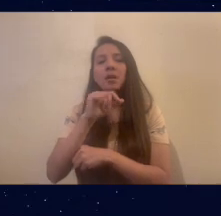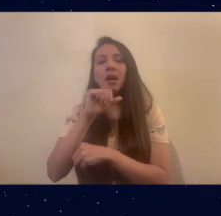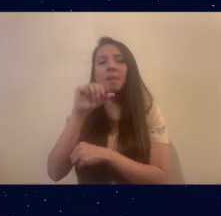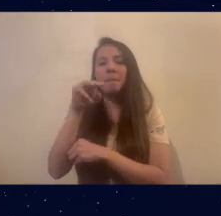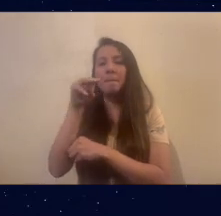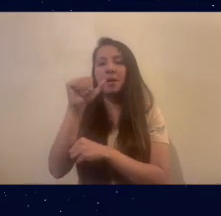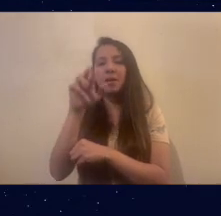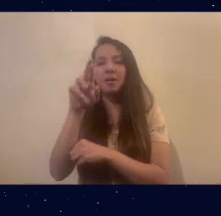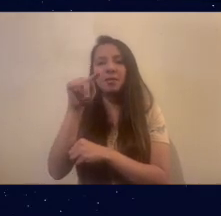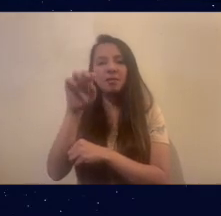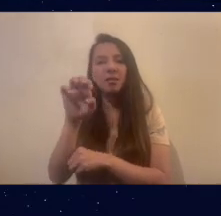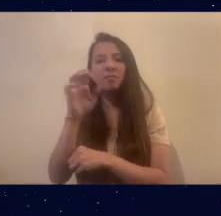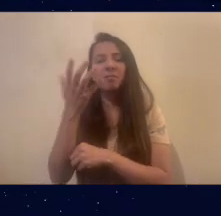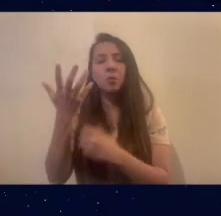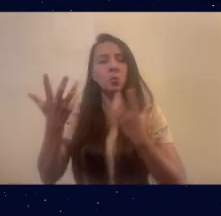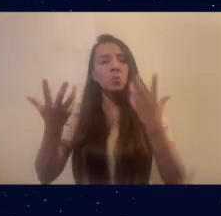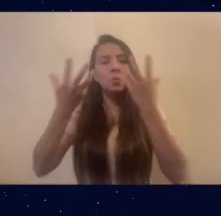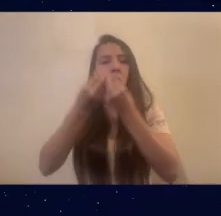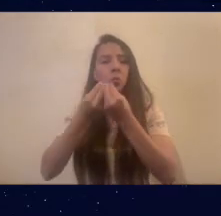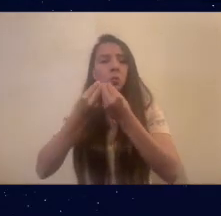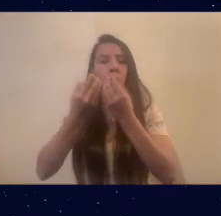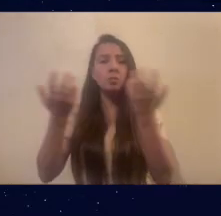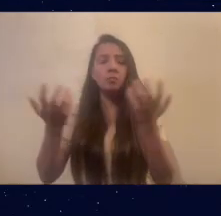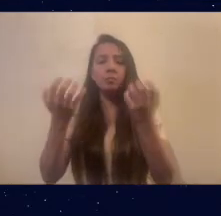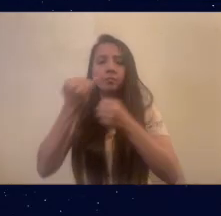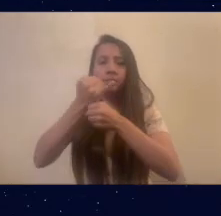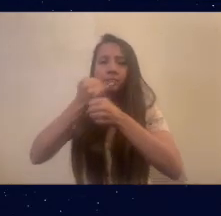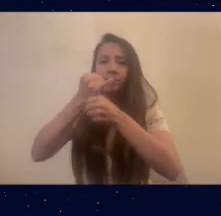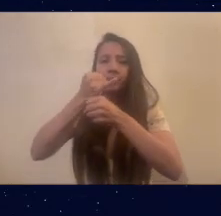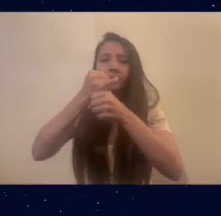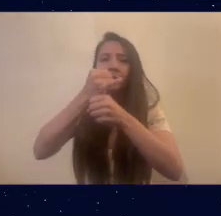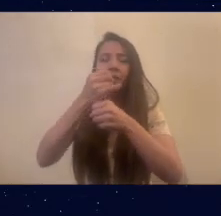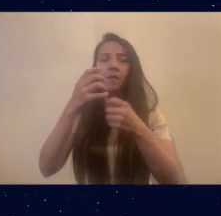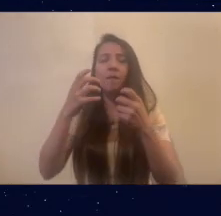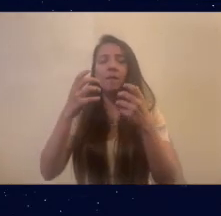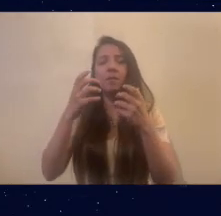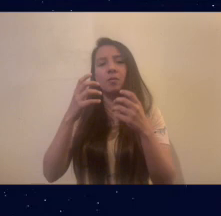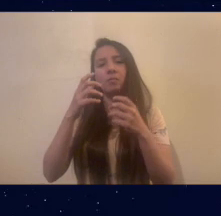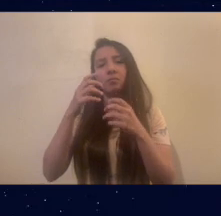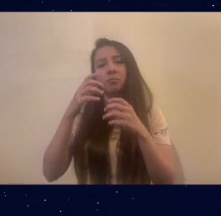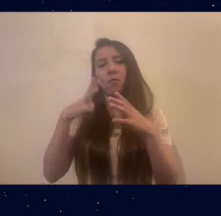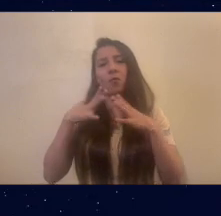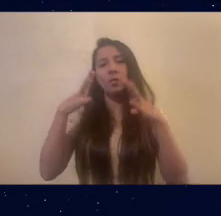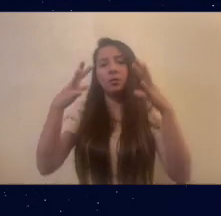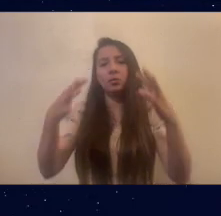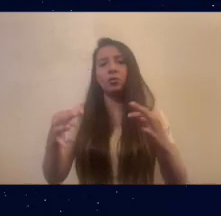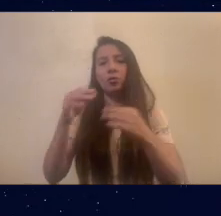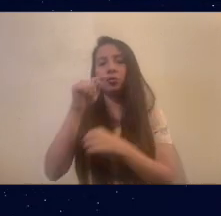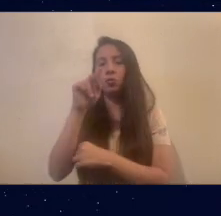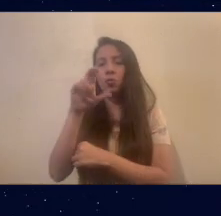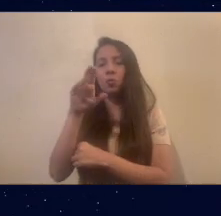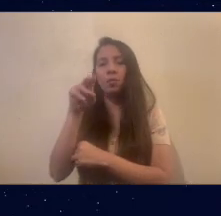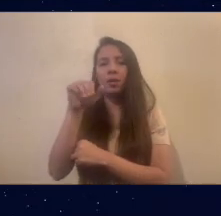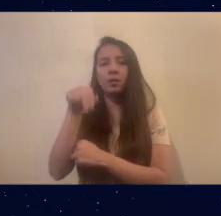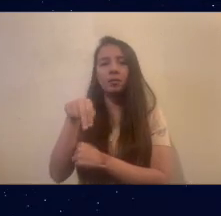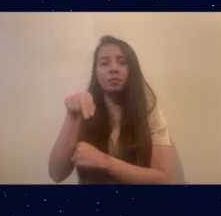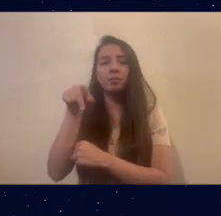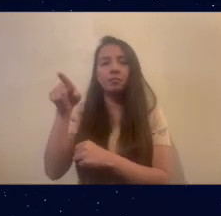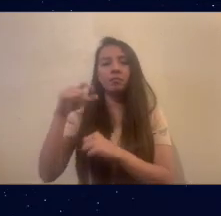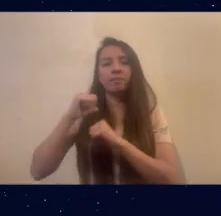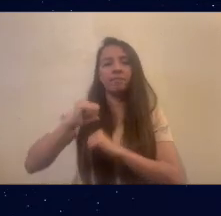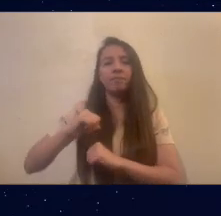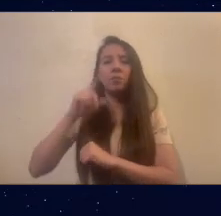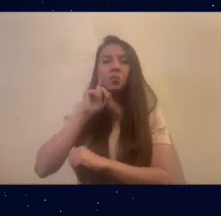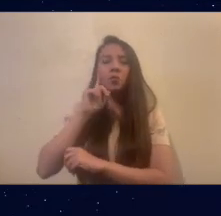Marte y bueno, para hacer este proyecto en conjunto con los investigadores de la Fundación Miguel Lillo de Tucumán, que está representado en este caso por María